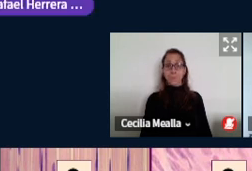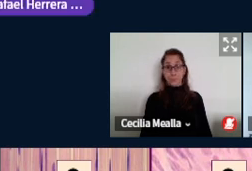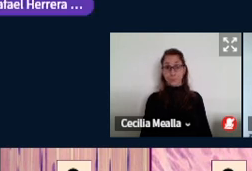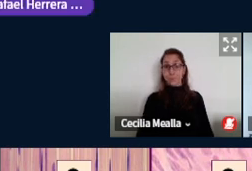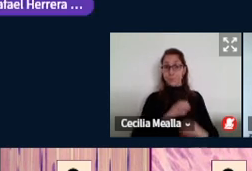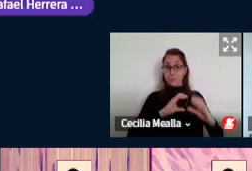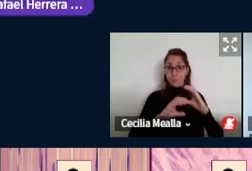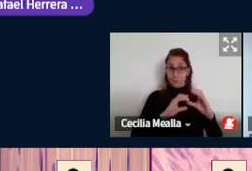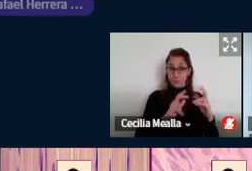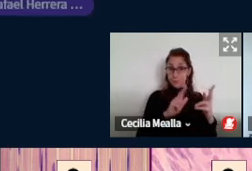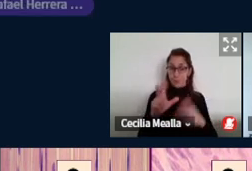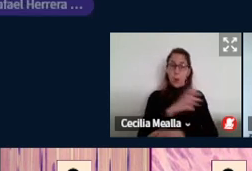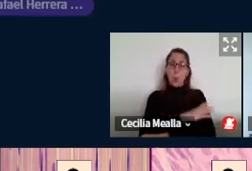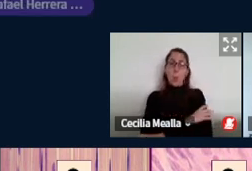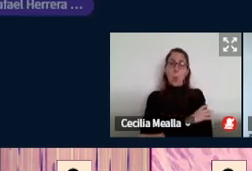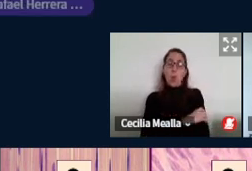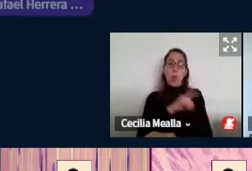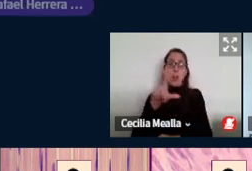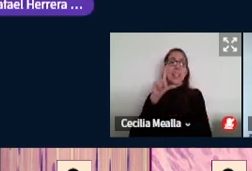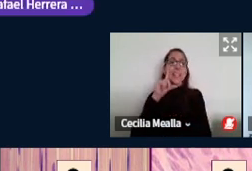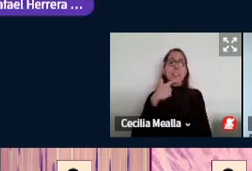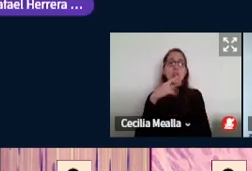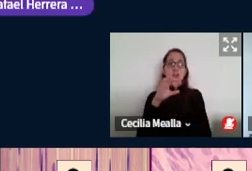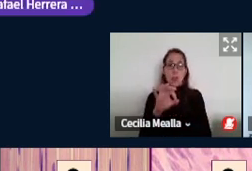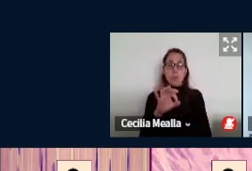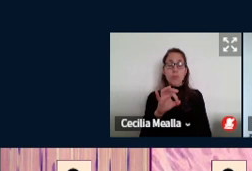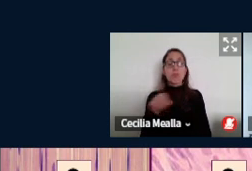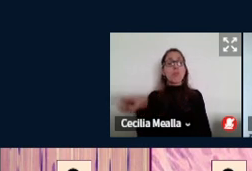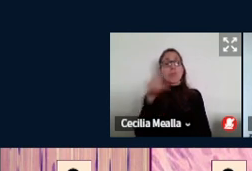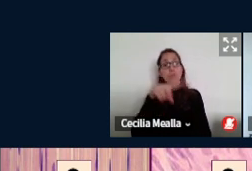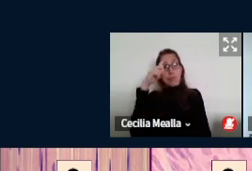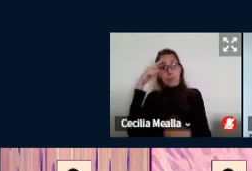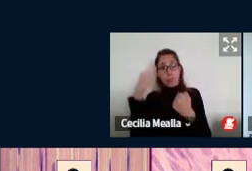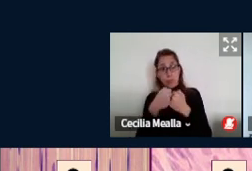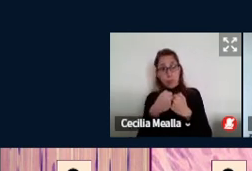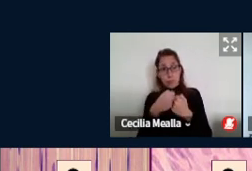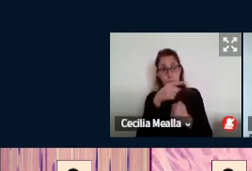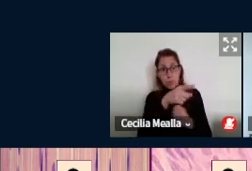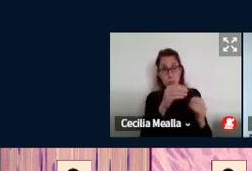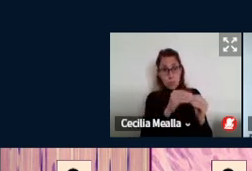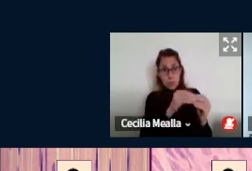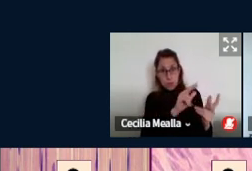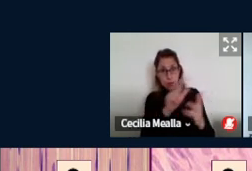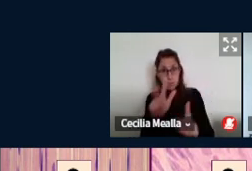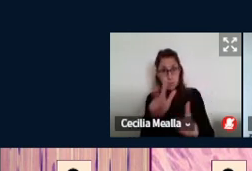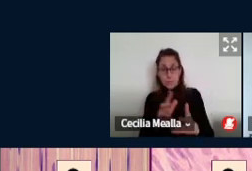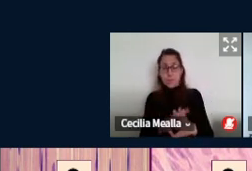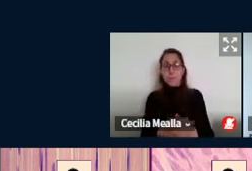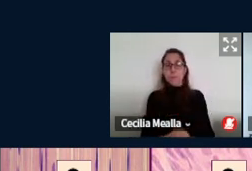Valentina dice músculo liso. ¿Están de acuerdo?